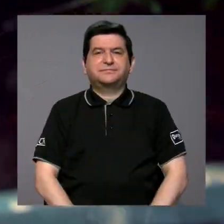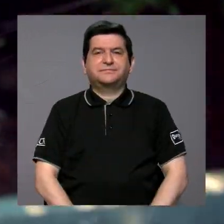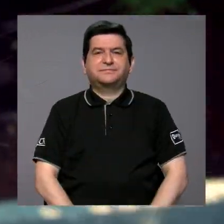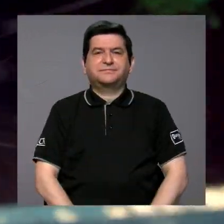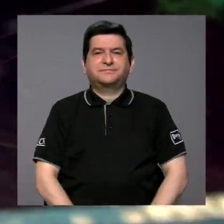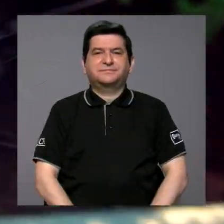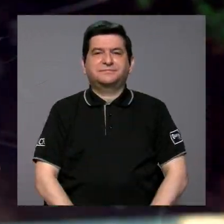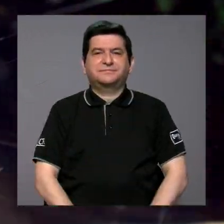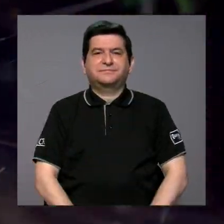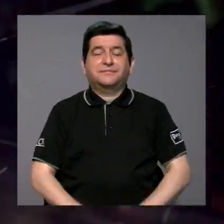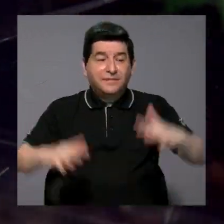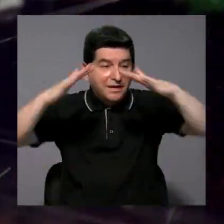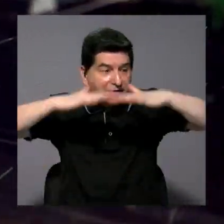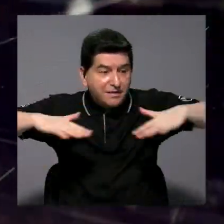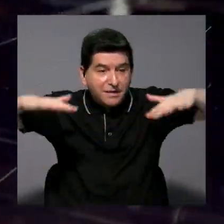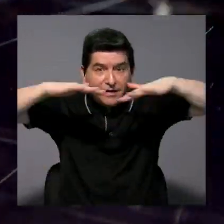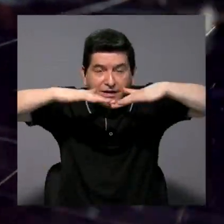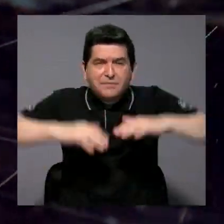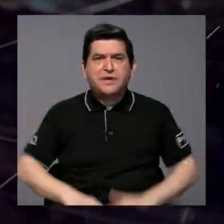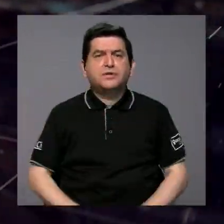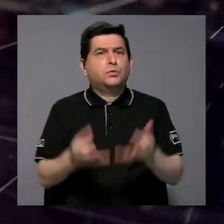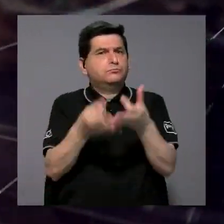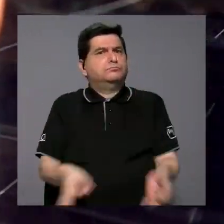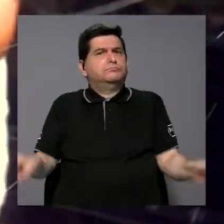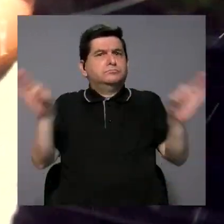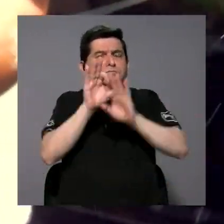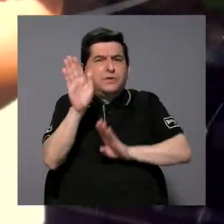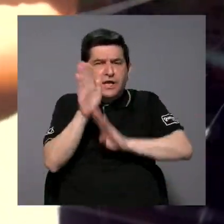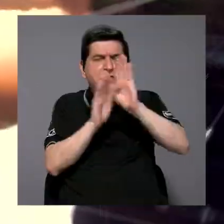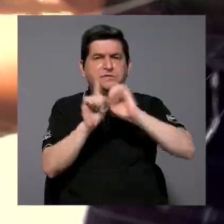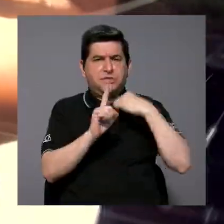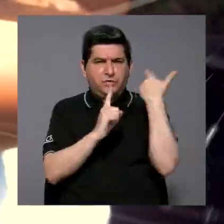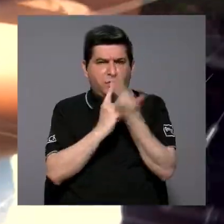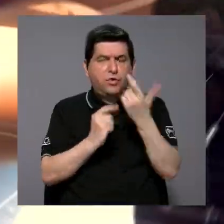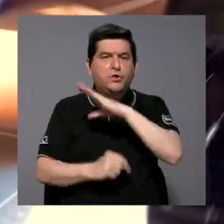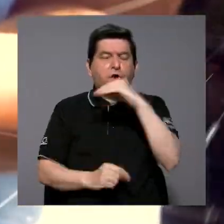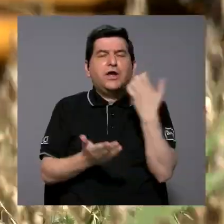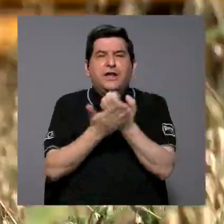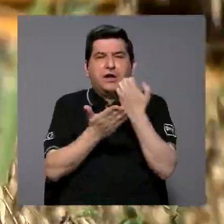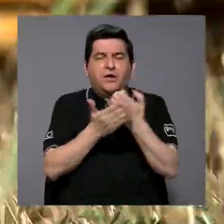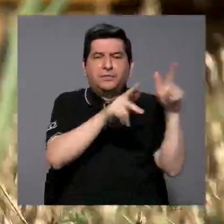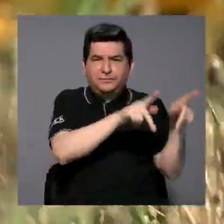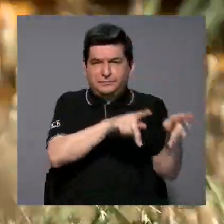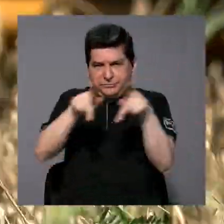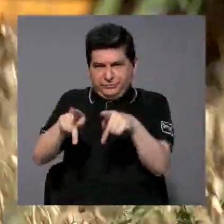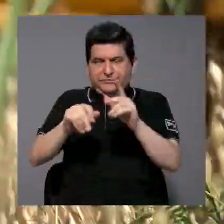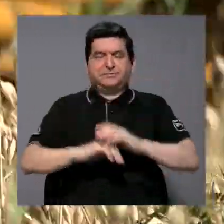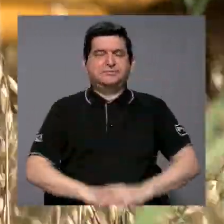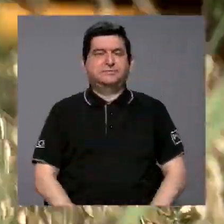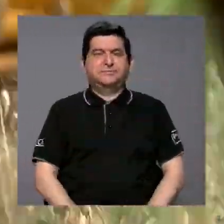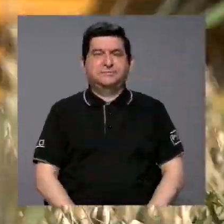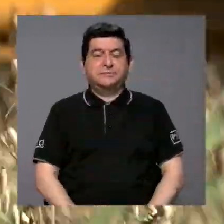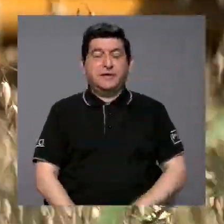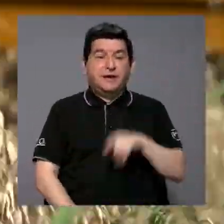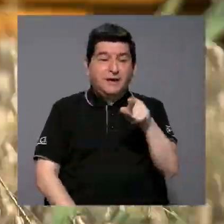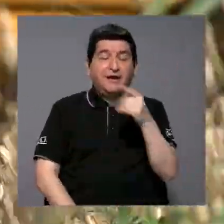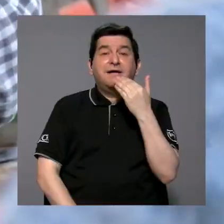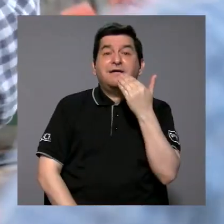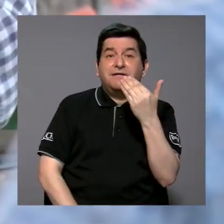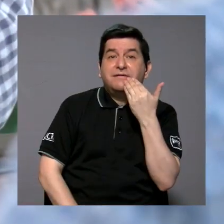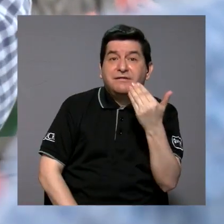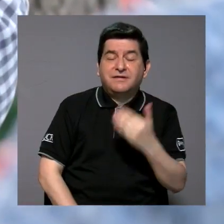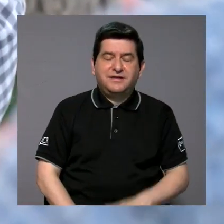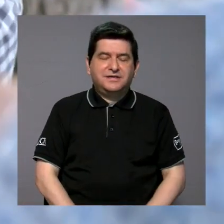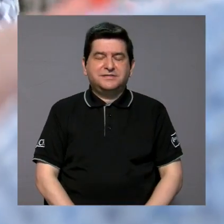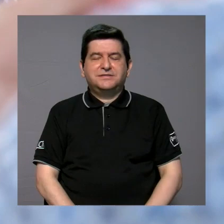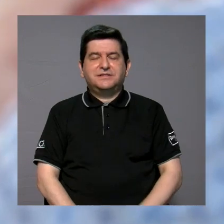El medio ambiente ha sido determinante para el desarrollo social y económico de las personas. Gracias a él, se obtienen los recursos y